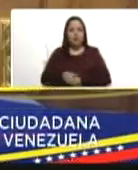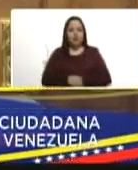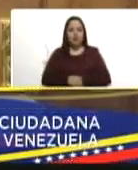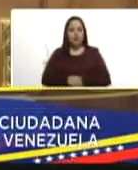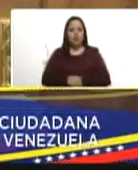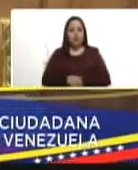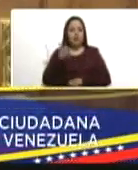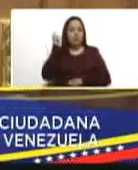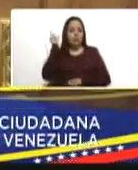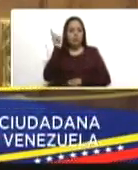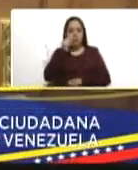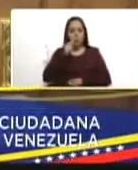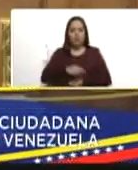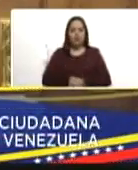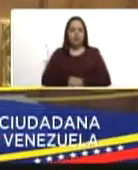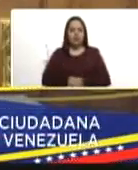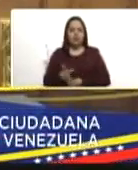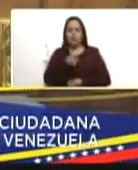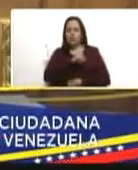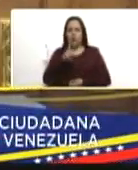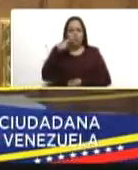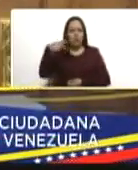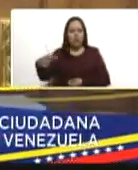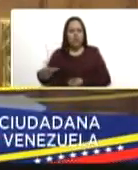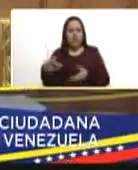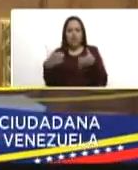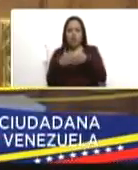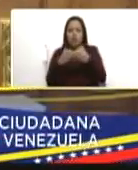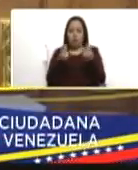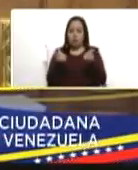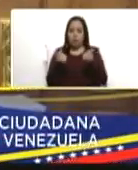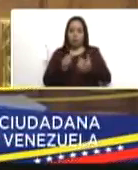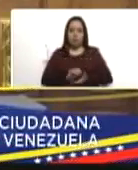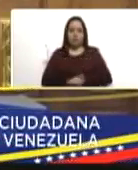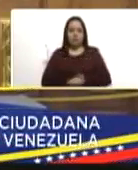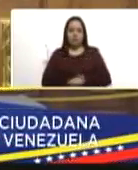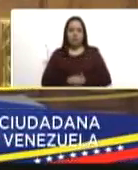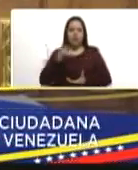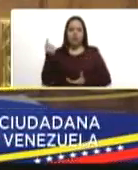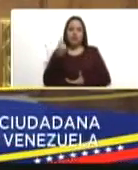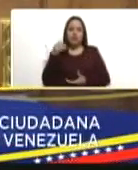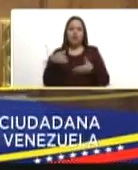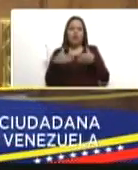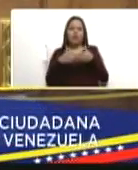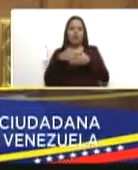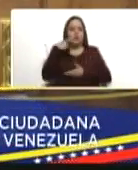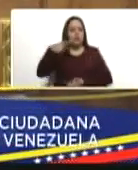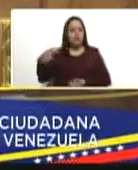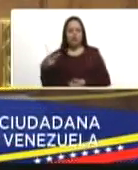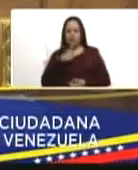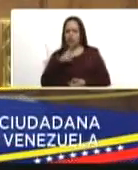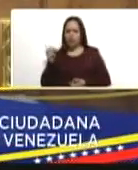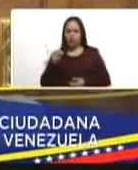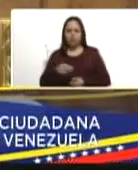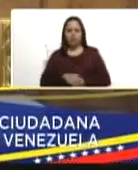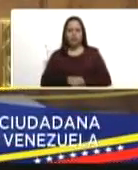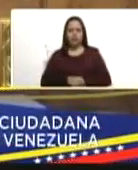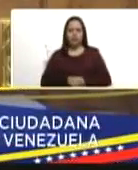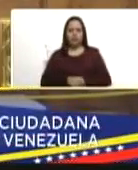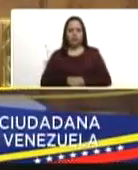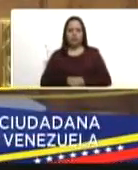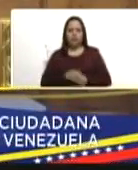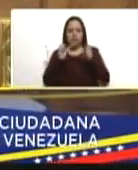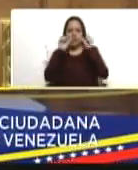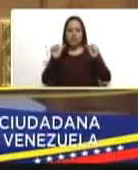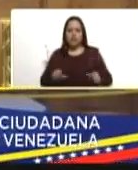ciudadana no de la política de cúpulas de élite solo de partidos políticos no el sistema